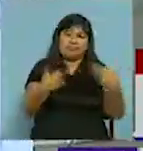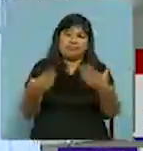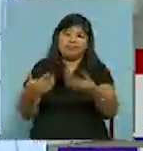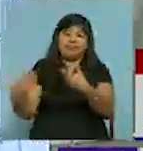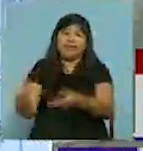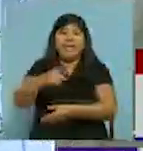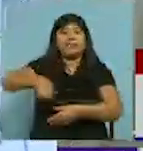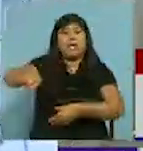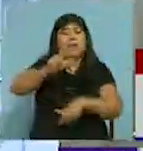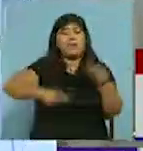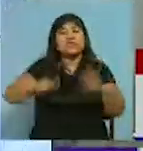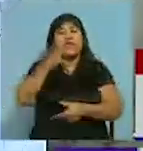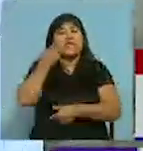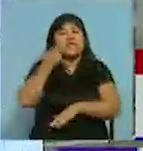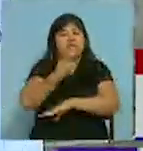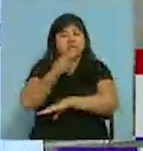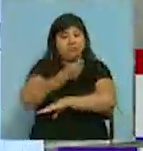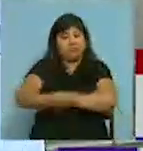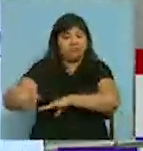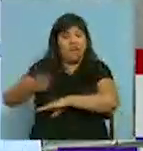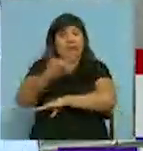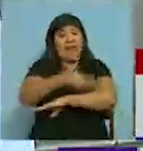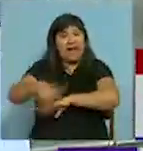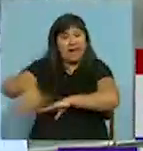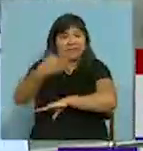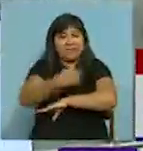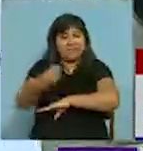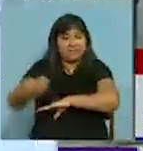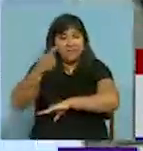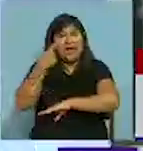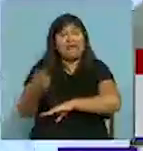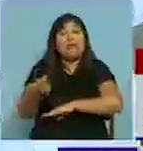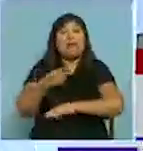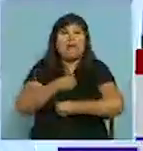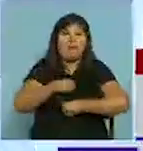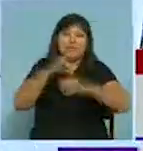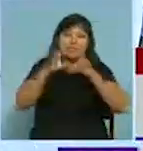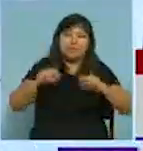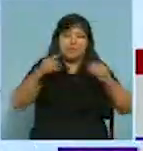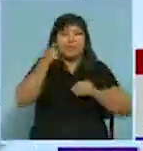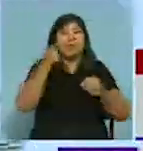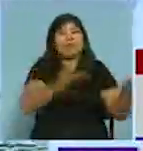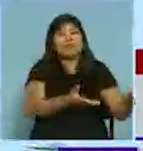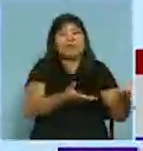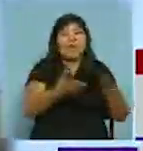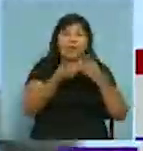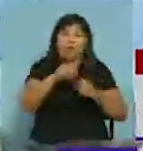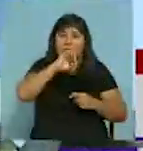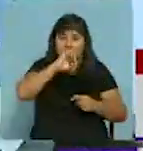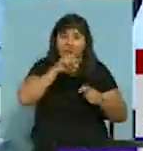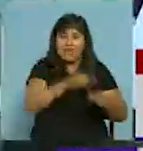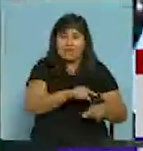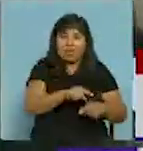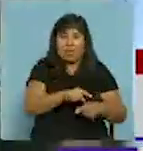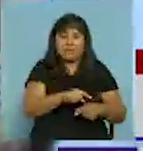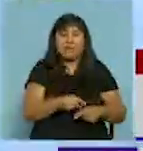en situación de calle y es acá donde se ve realmente el espíritu navideño por este motivo estamos con monseñor daniel fernández obispo